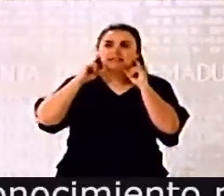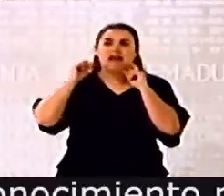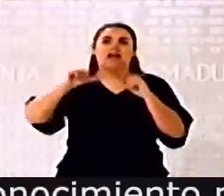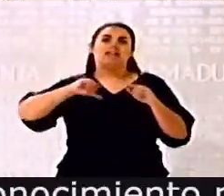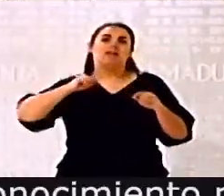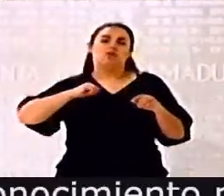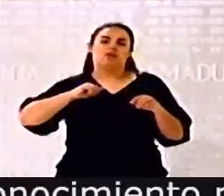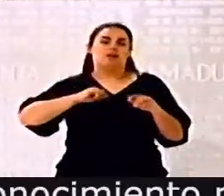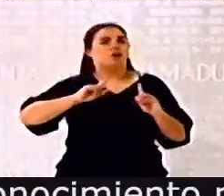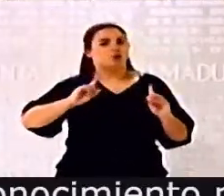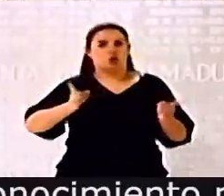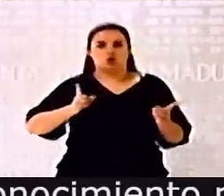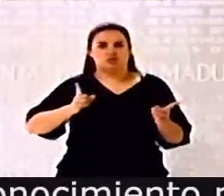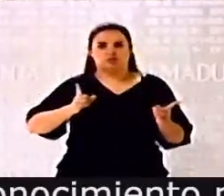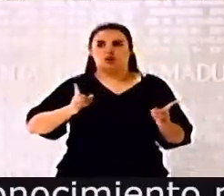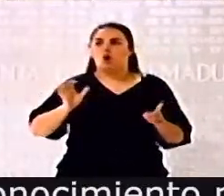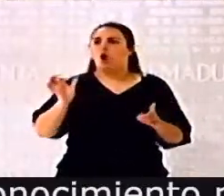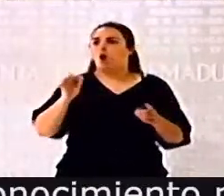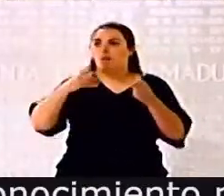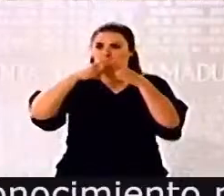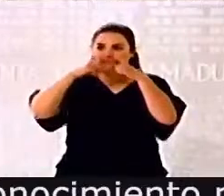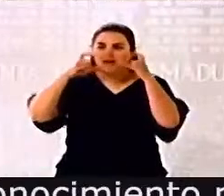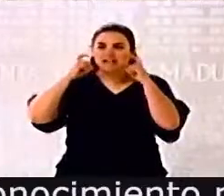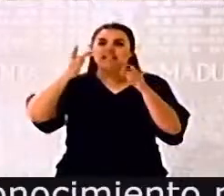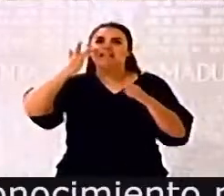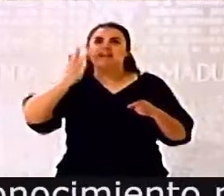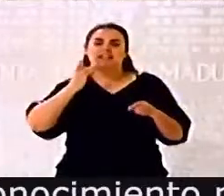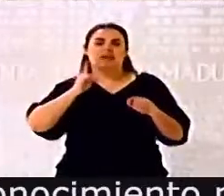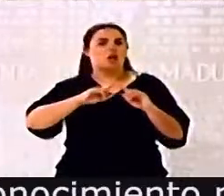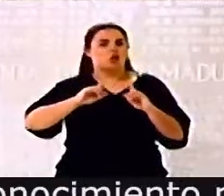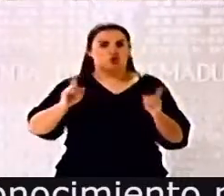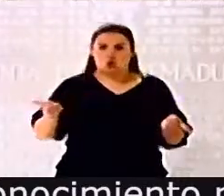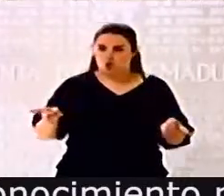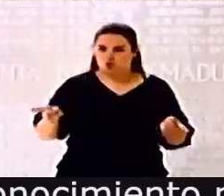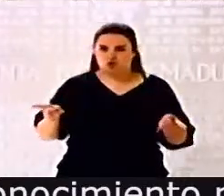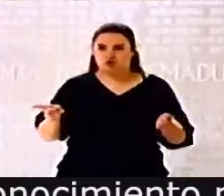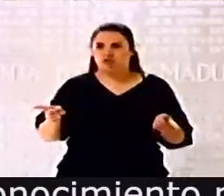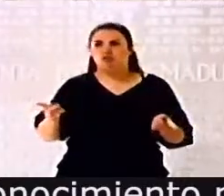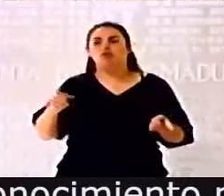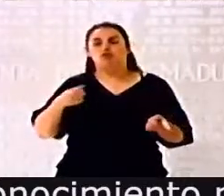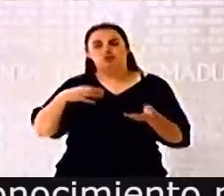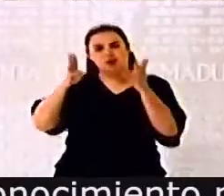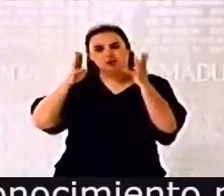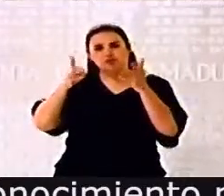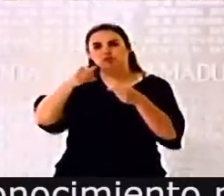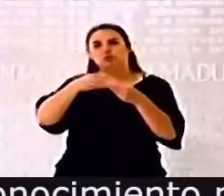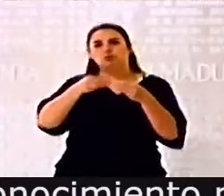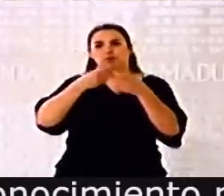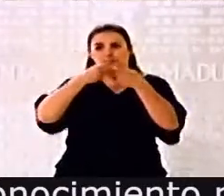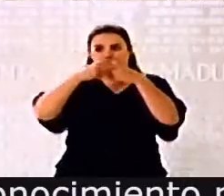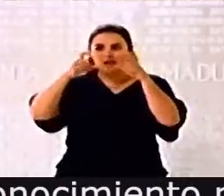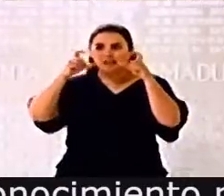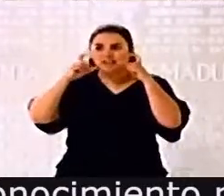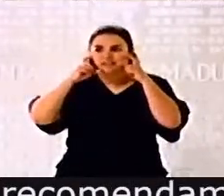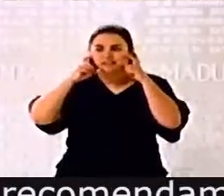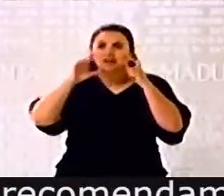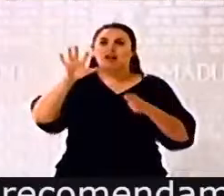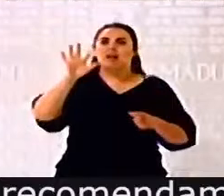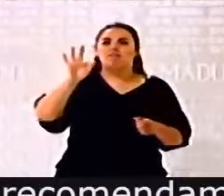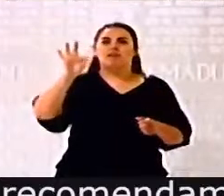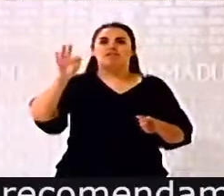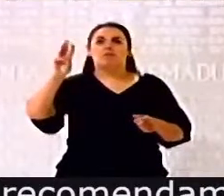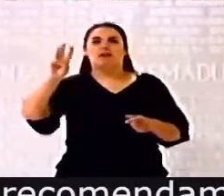quirúrgicas, ni que utilicen mascarillas higiénicas. A ellos les recomendamos que utilicen mascarillas